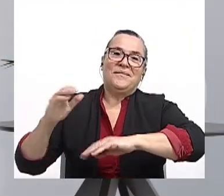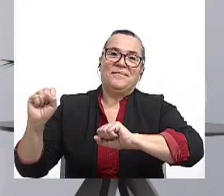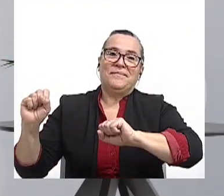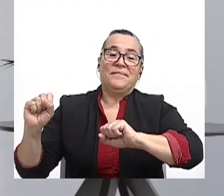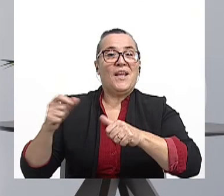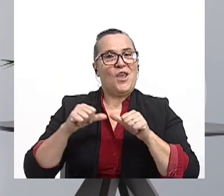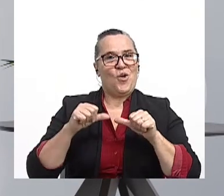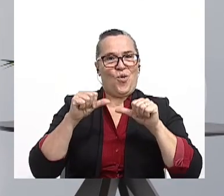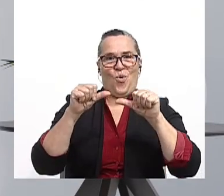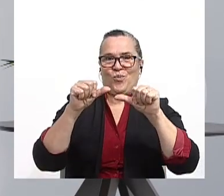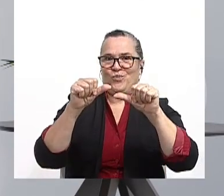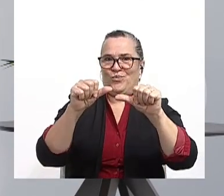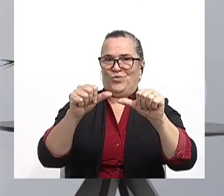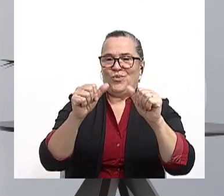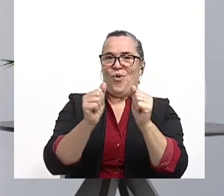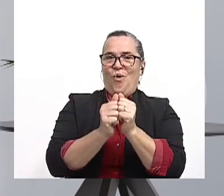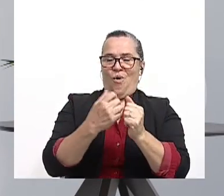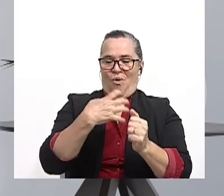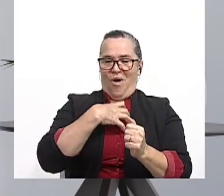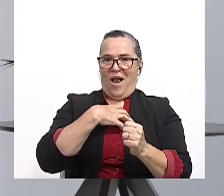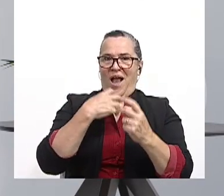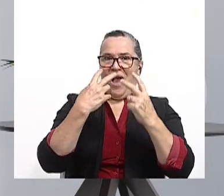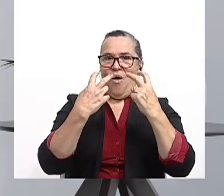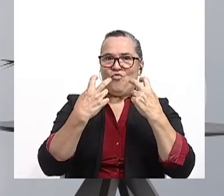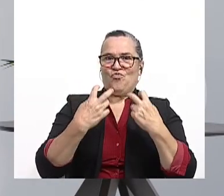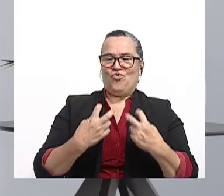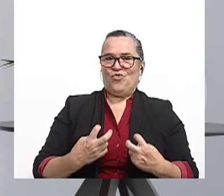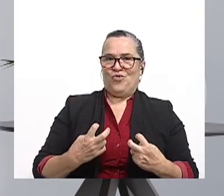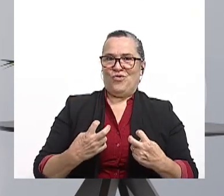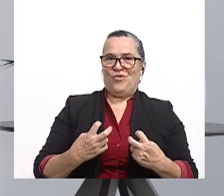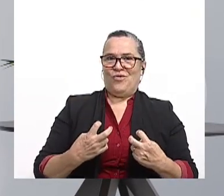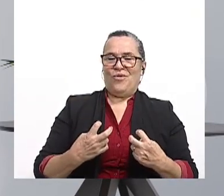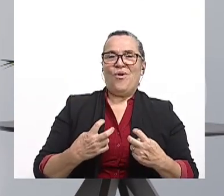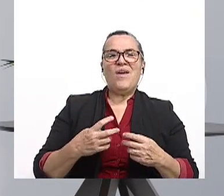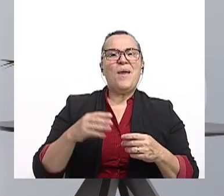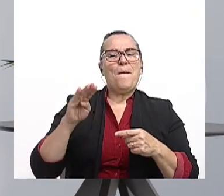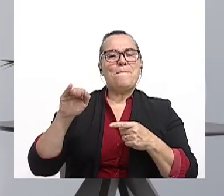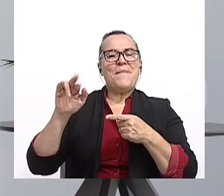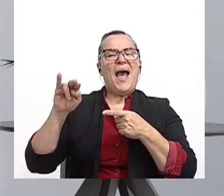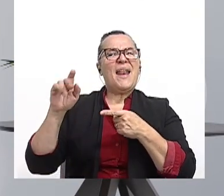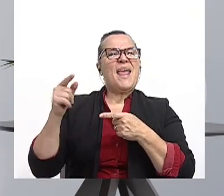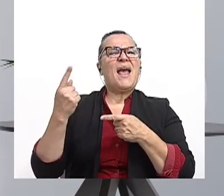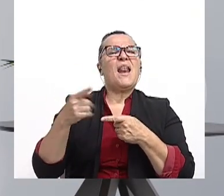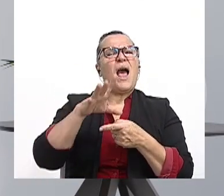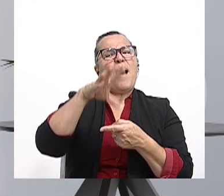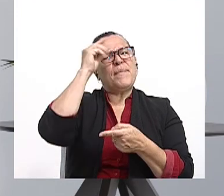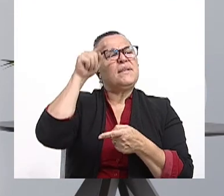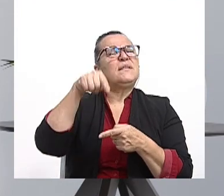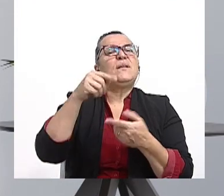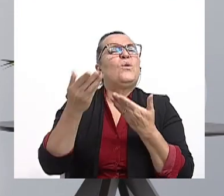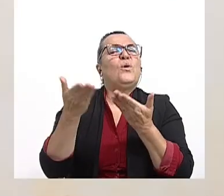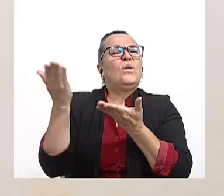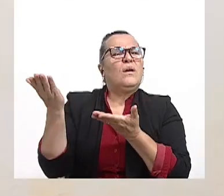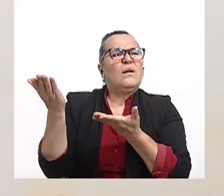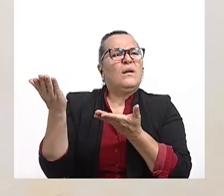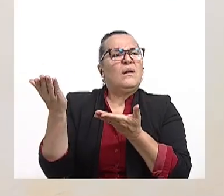Y continuamos con la autoevaluación del día de hoy y hoy nos acompaña Mariana. Mariana, ¿qué aprendiste el día de hoy?